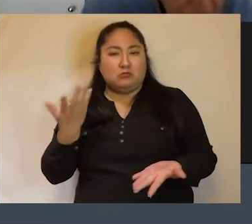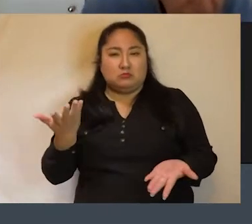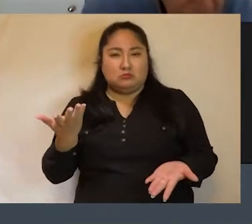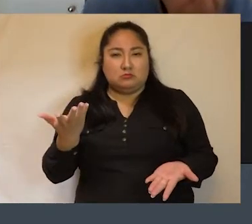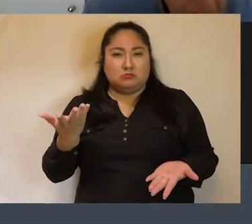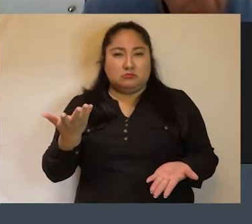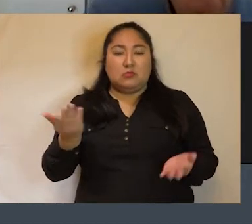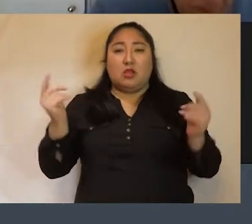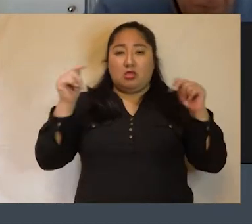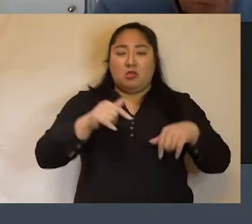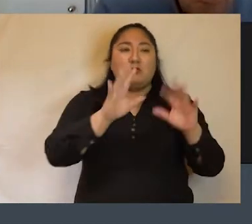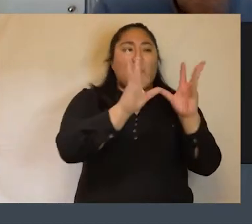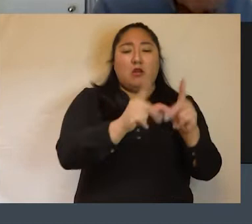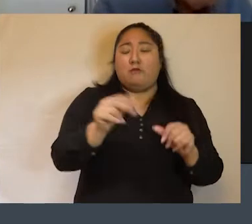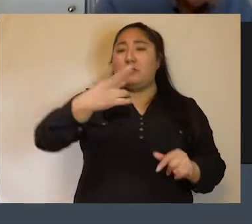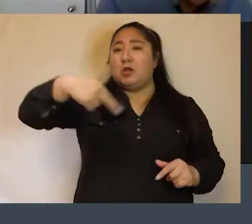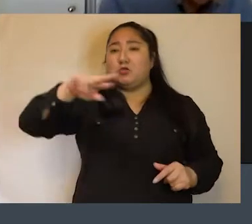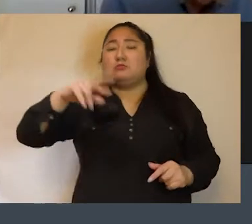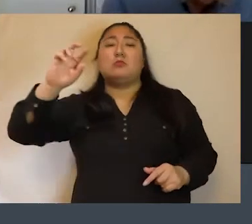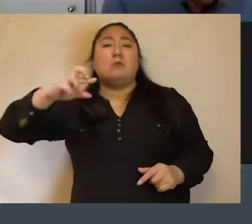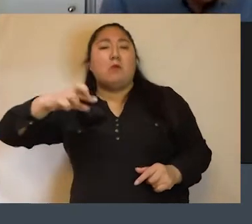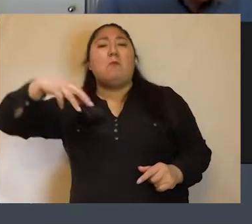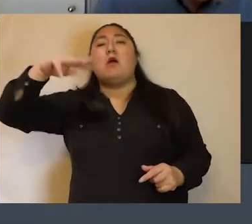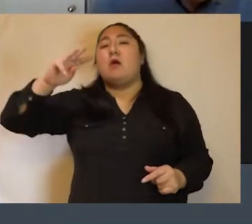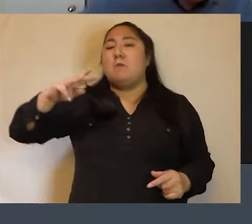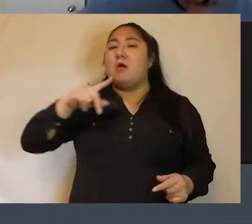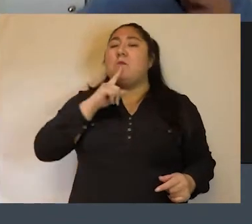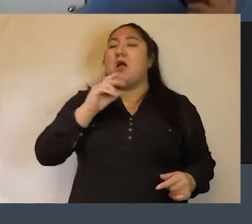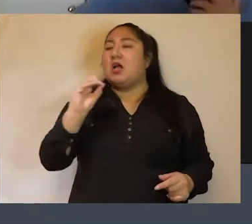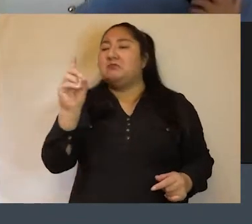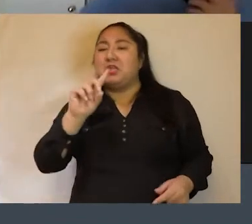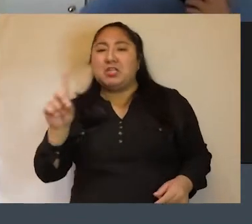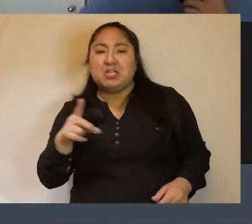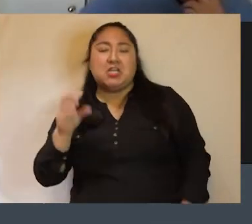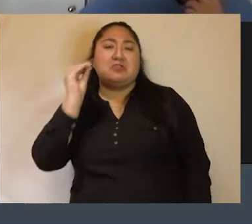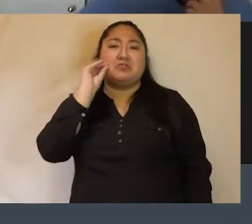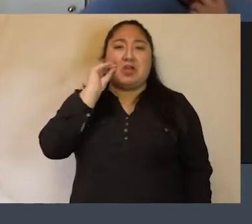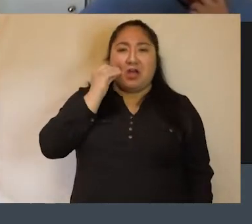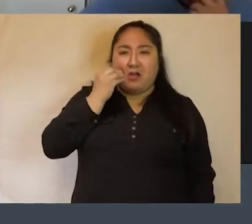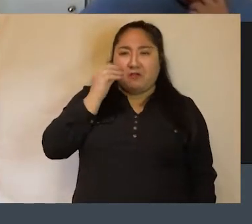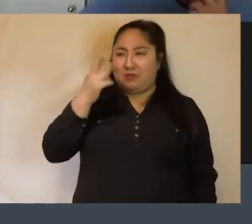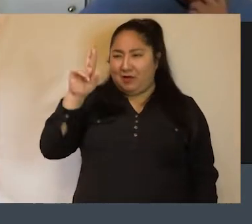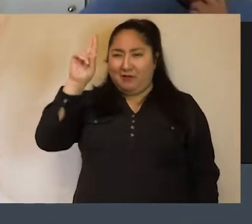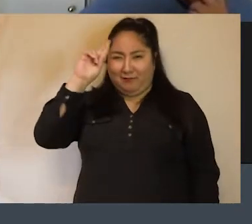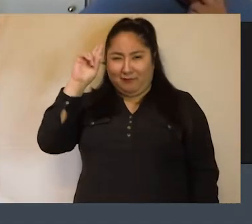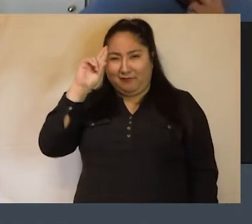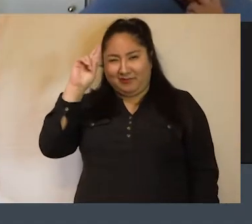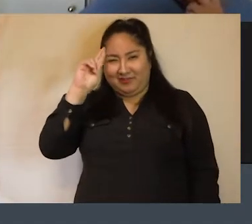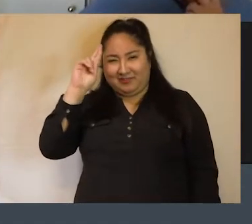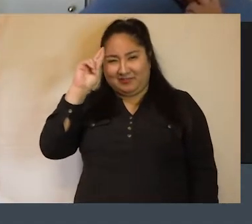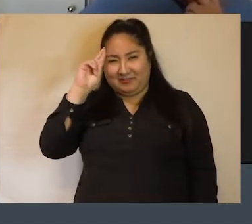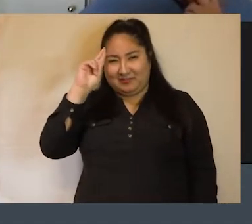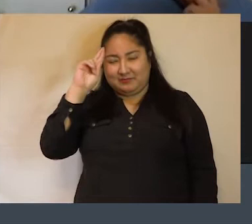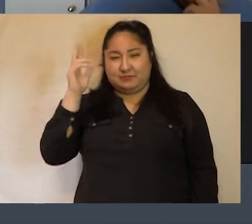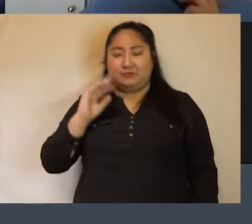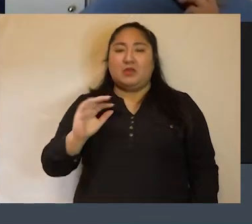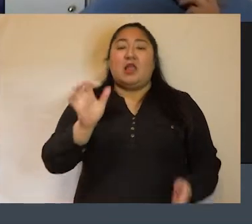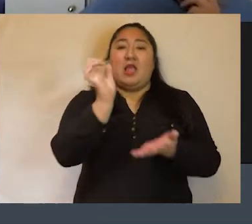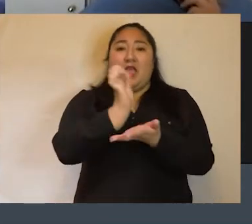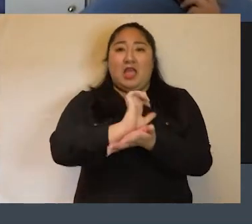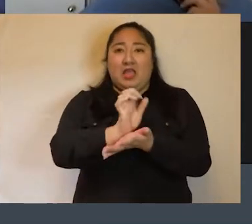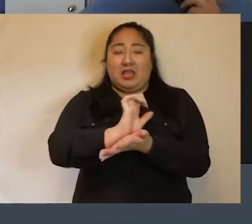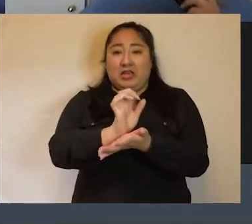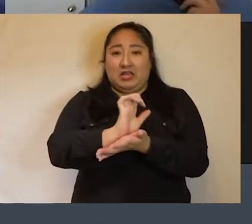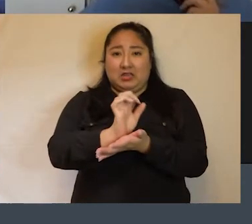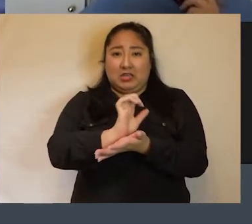inicial y todo, la mayor parte de las familias nuestras, los padres, madres, tíos y abuelos, se recuerdan que